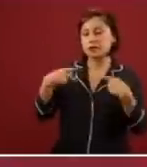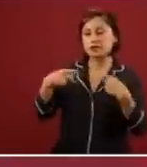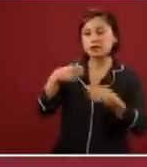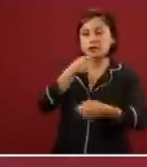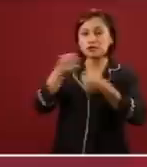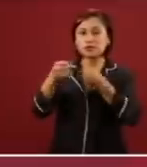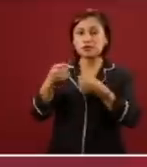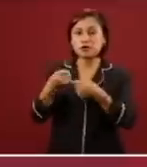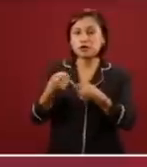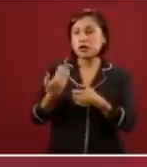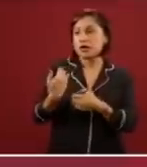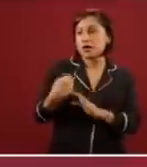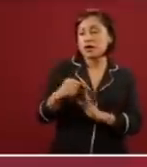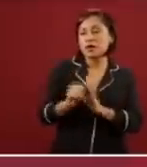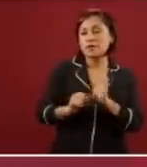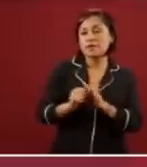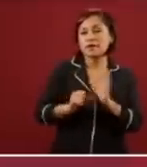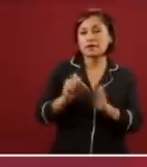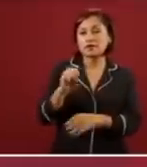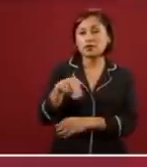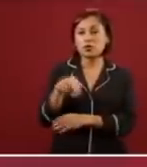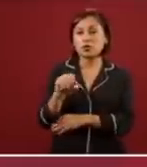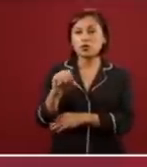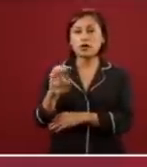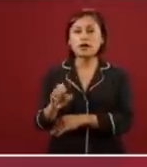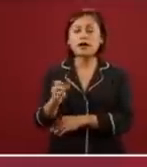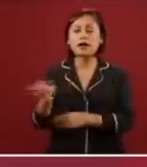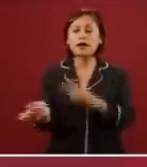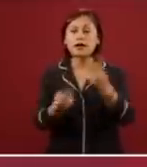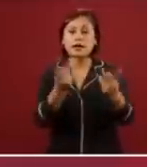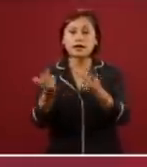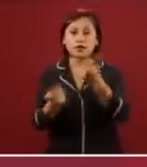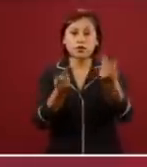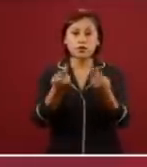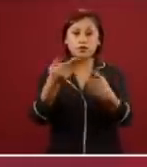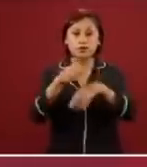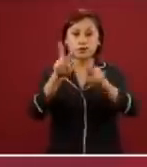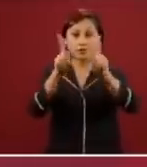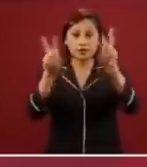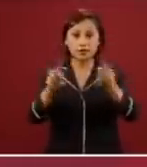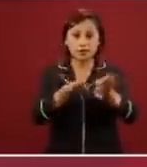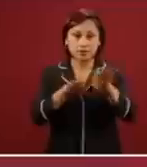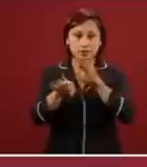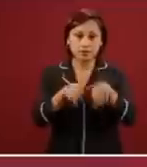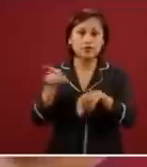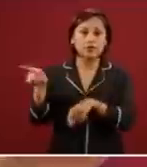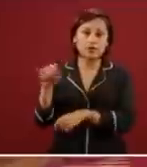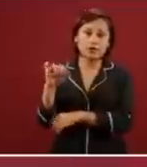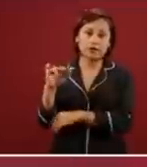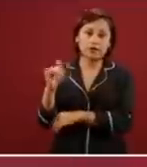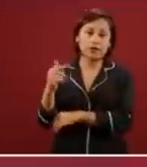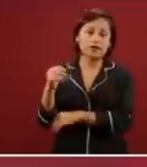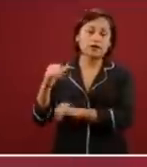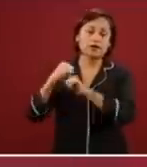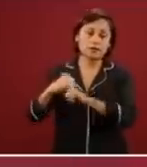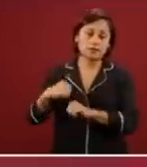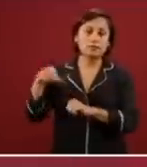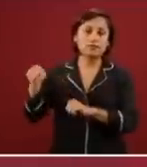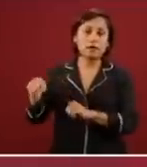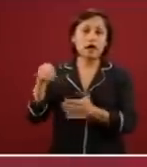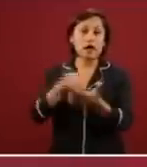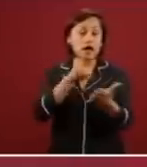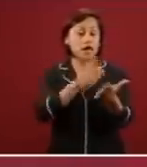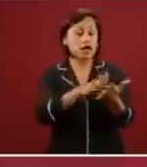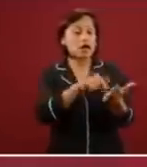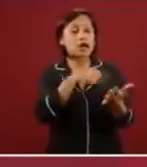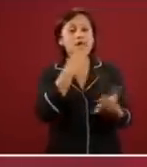la ENOE, la Encuesta Nacional de Ocupación y Empleo de INEGI, ahí se reporta, por un lado, los periodistas,